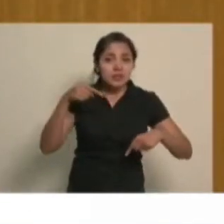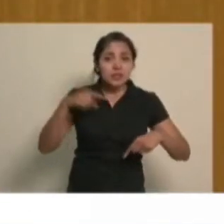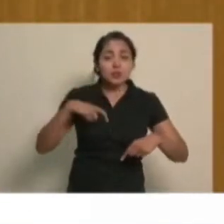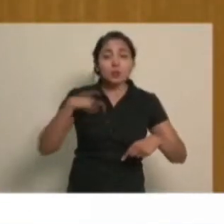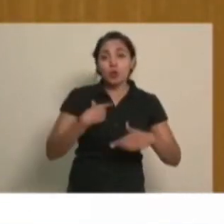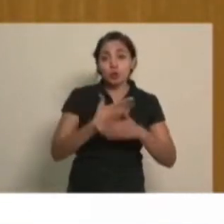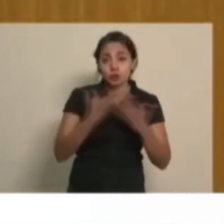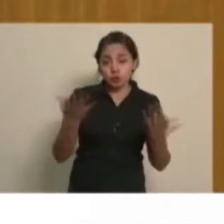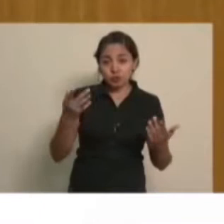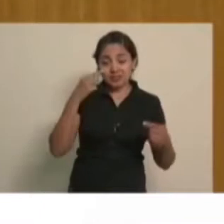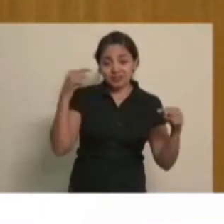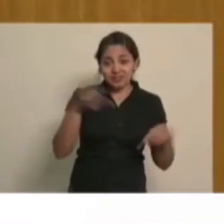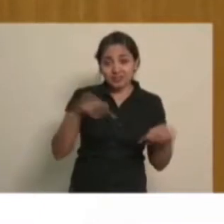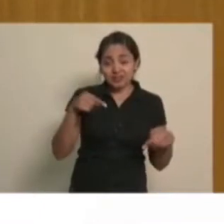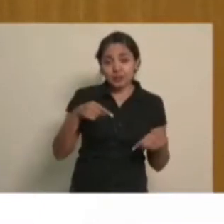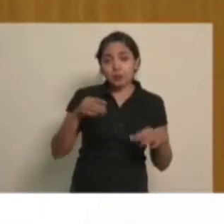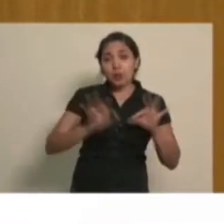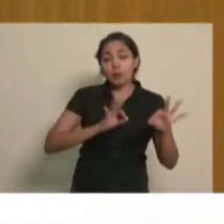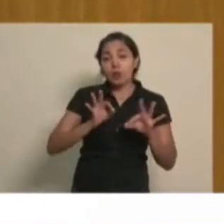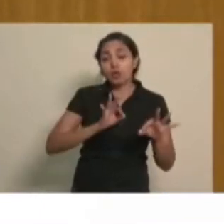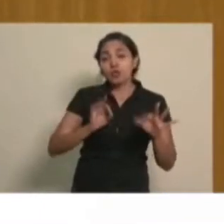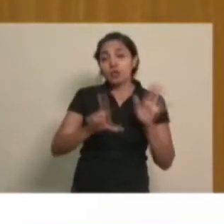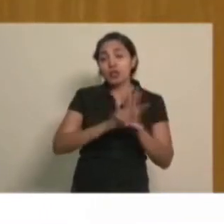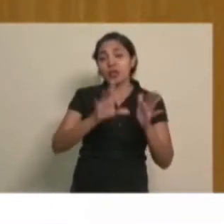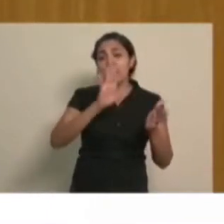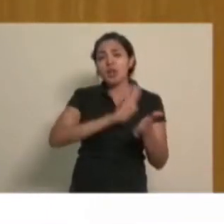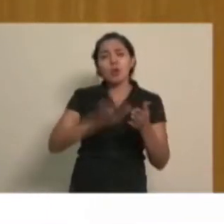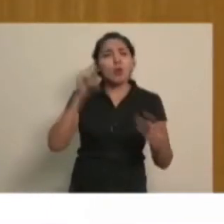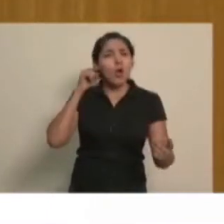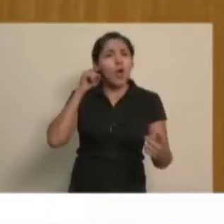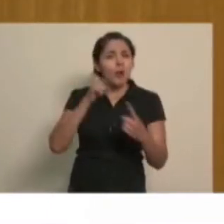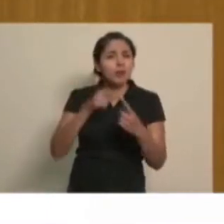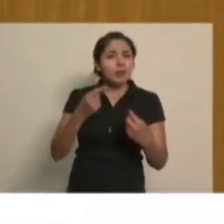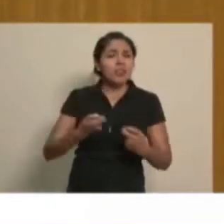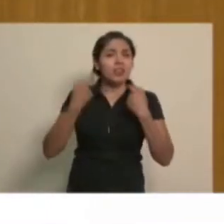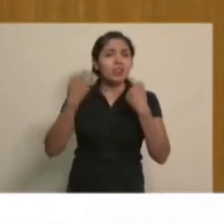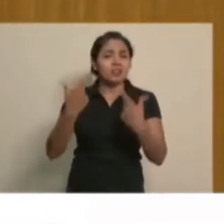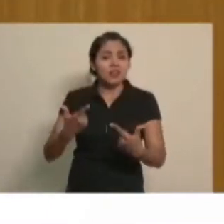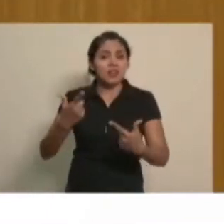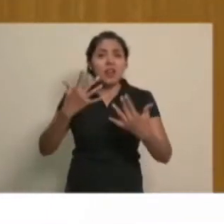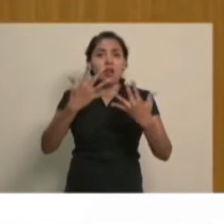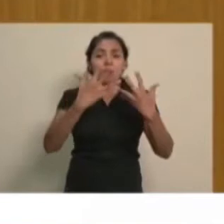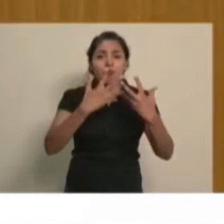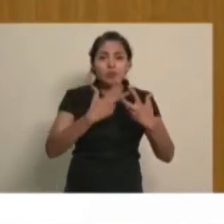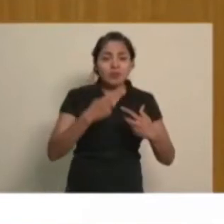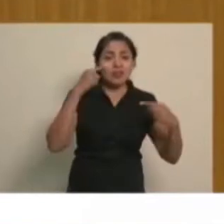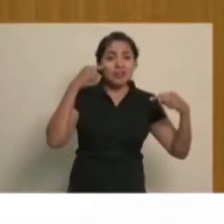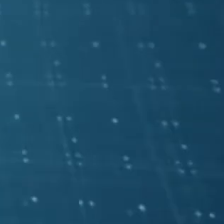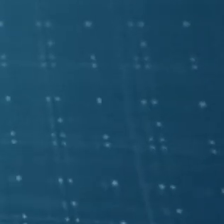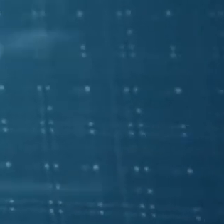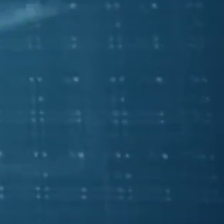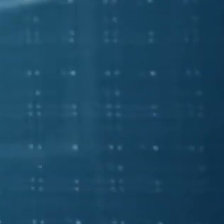en los próximos días nuevos proyectos de ley para garantizar el funcionamiento del Instituto de Seguridad Social de